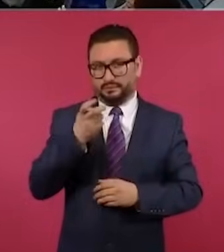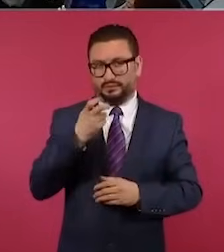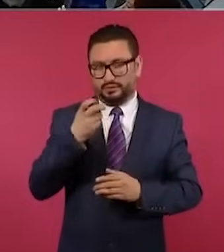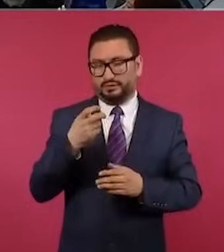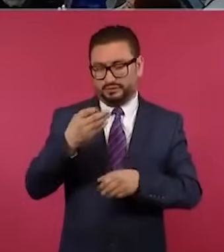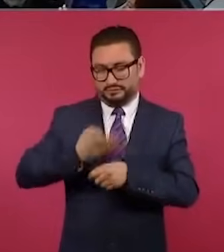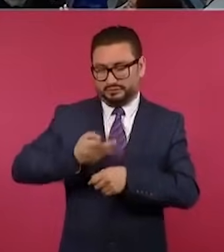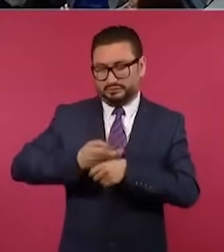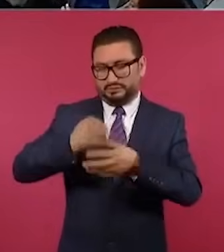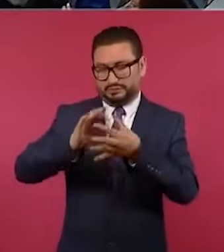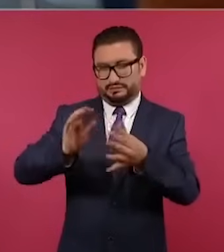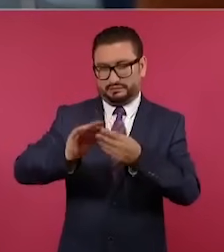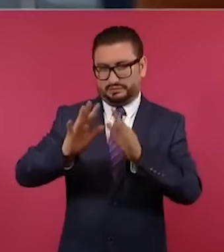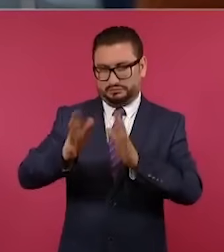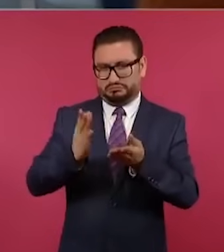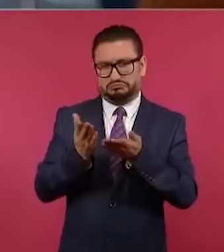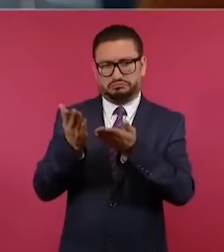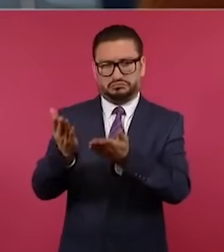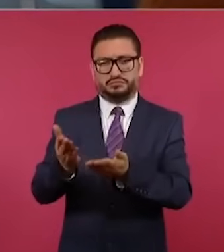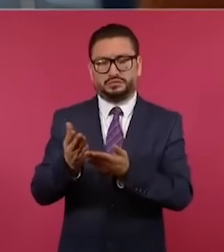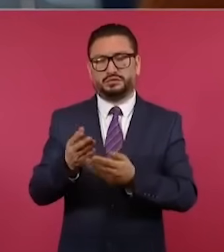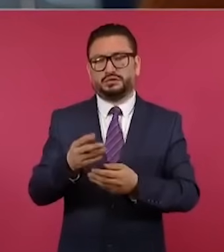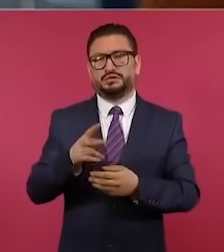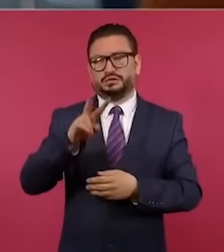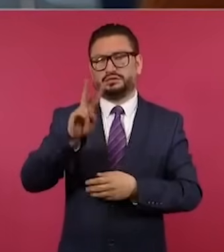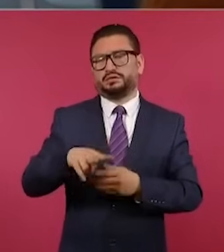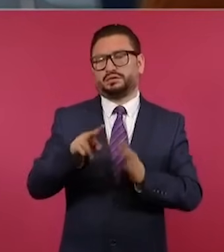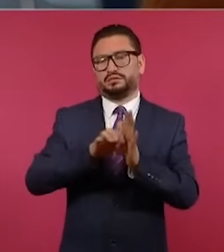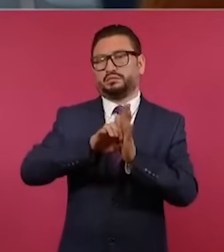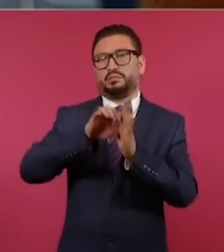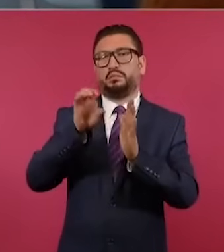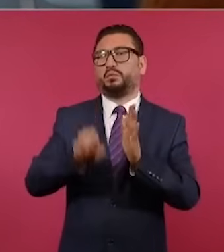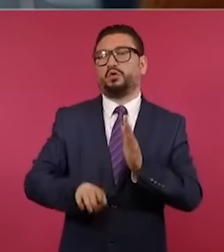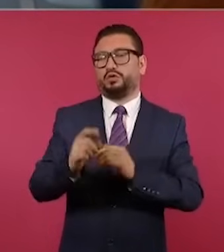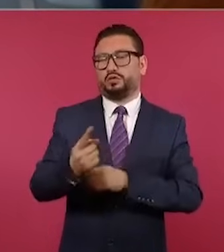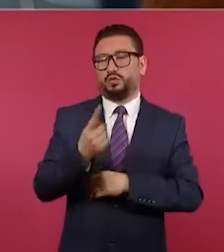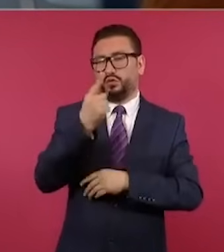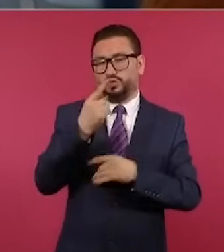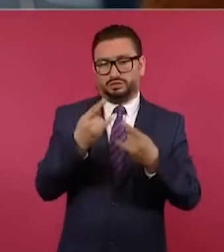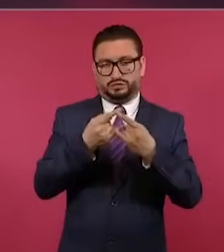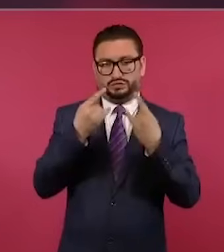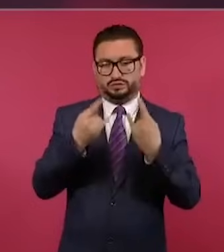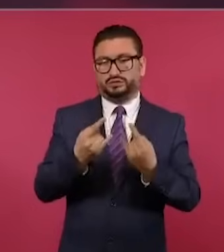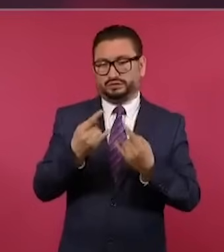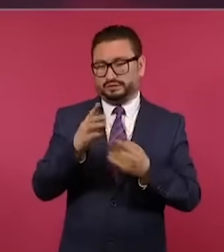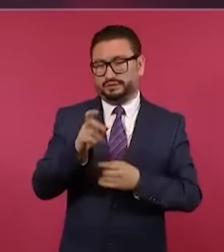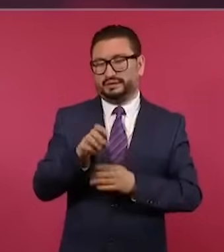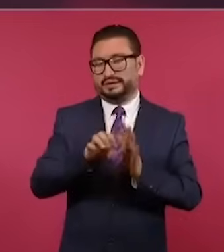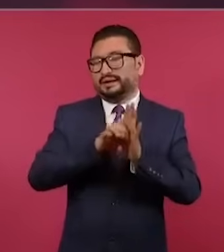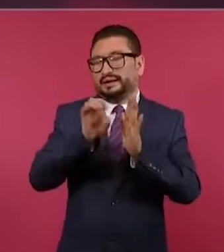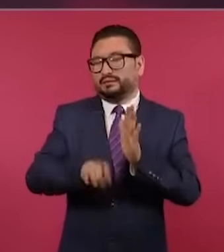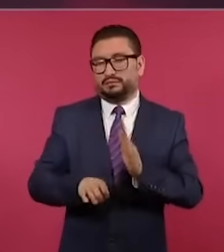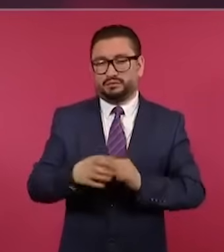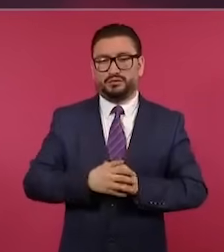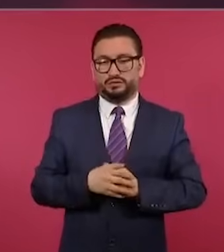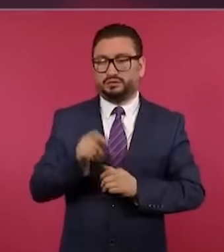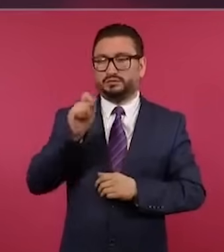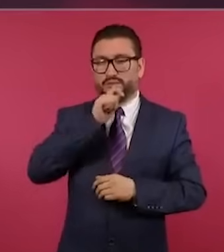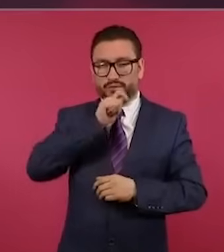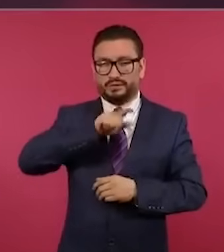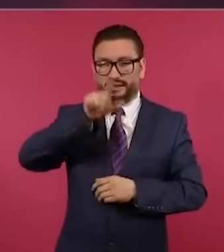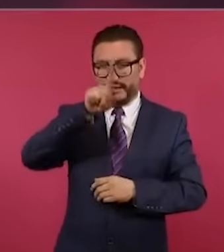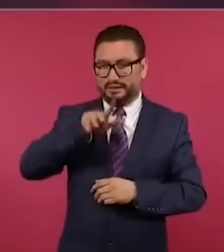le acabo de decir. Y efectivamente, por ejemplo, hay un caso, por ponerle un ejemplo, en